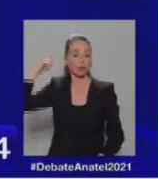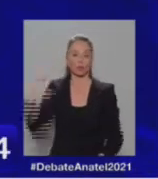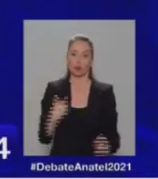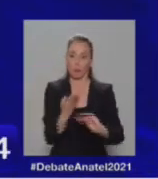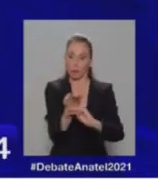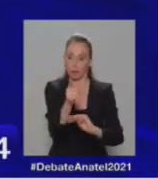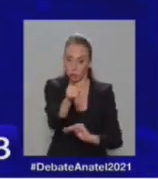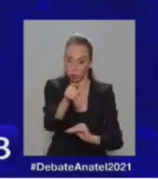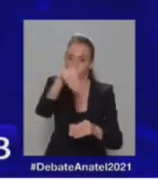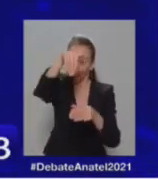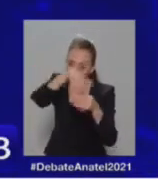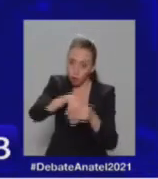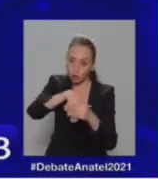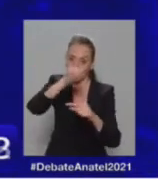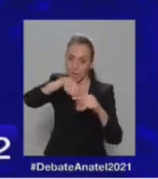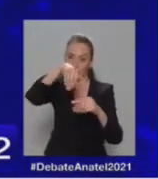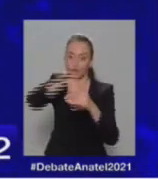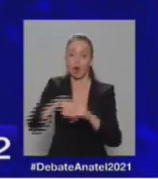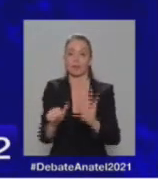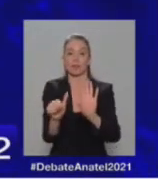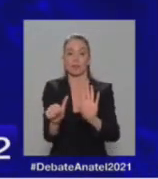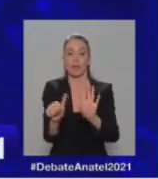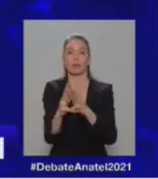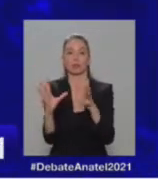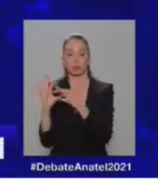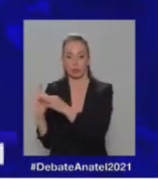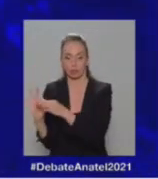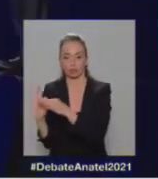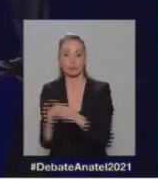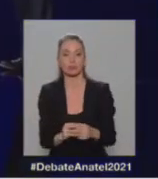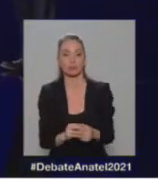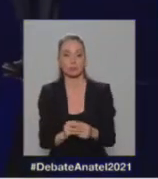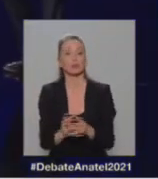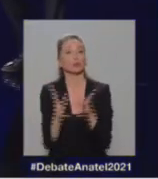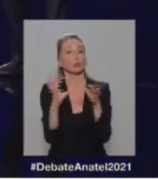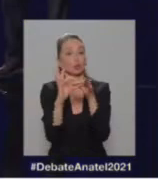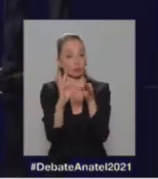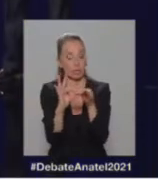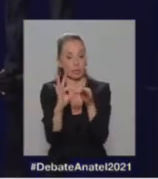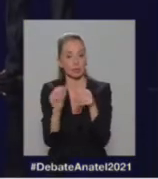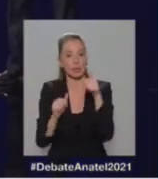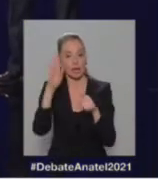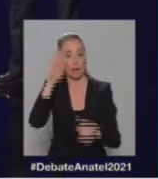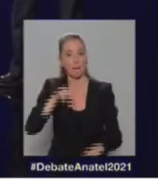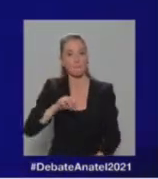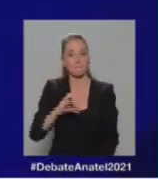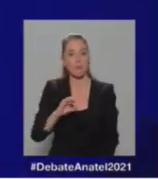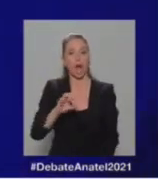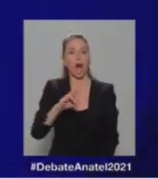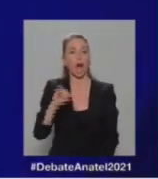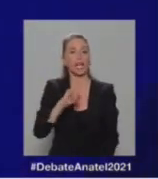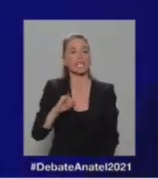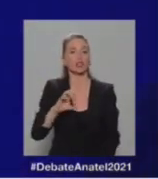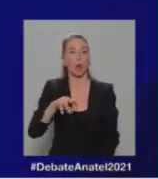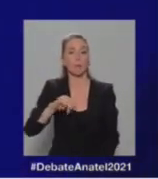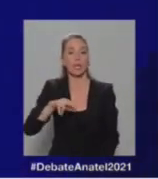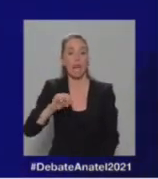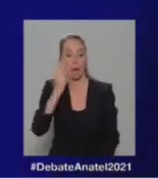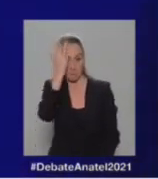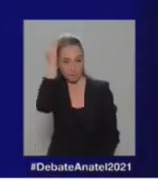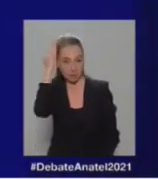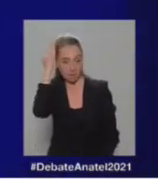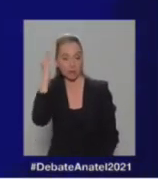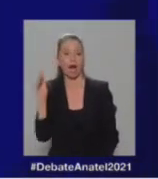ninguna manera le han permitido una mayor capacidad de convincencia? Muy por el contrario, le generaron mayor inquietud y no le